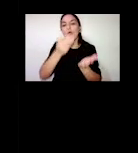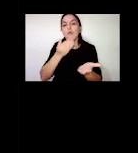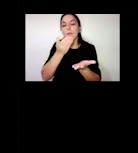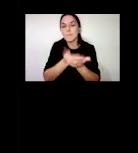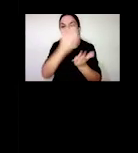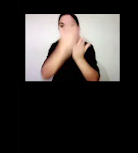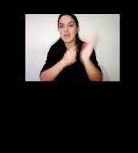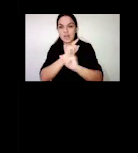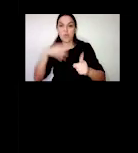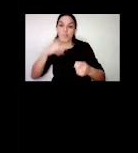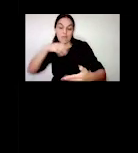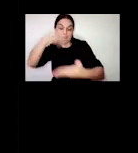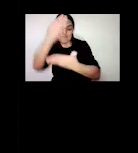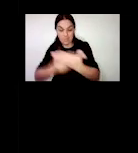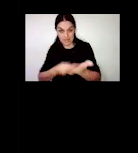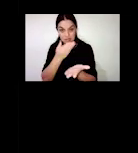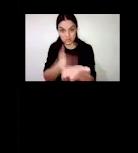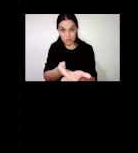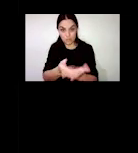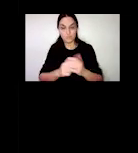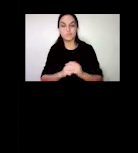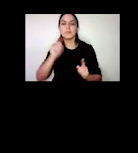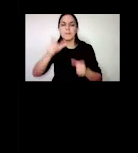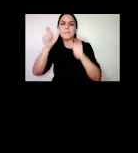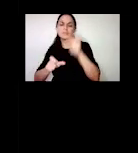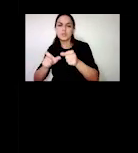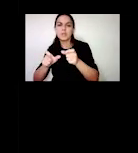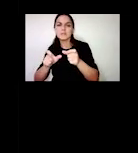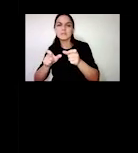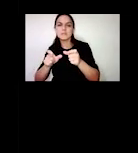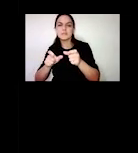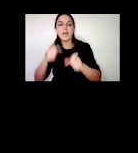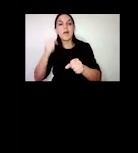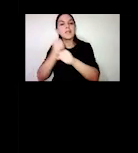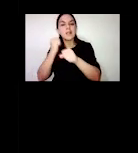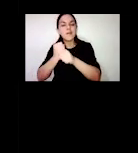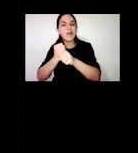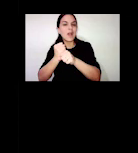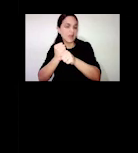jurada. Y aquellos sujetos que trabajan en relación de dependencia, que se